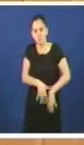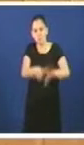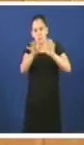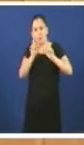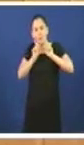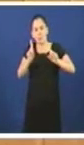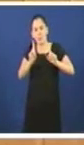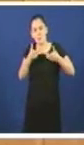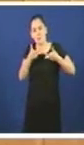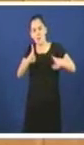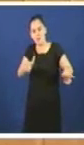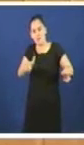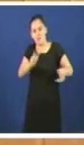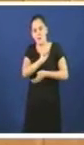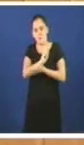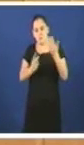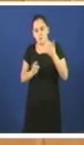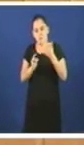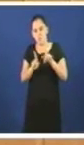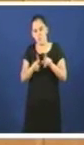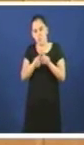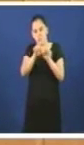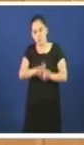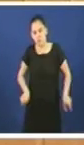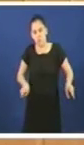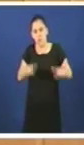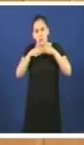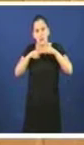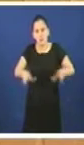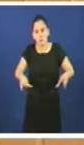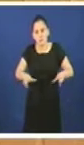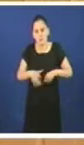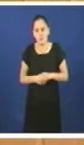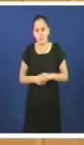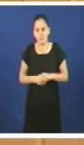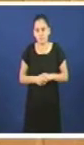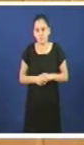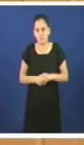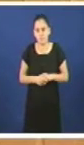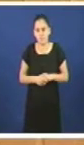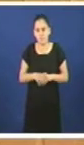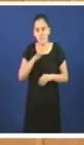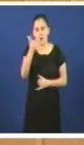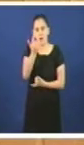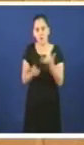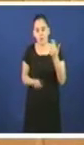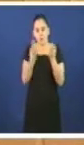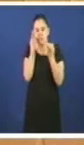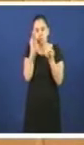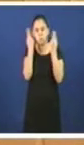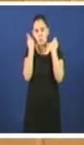de cordialidad y lingüística cuando supeditan esta cordialidad a un sometimiento do galego